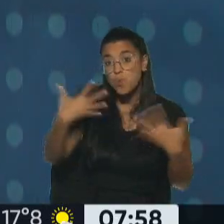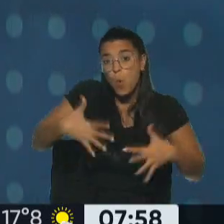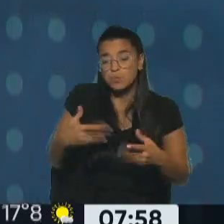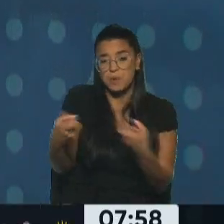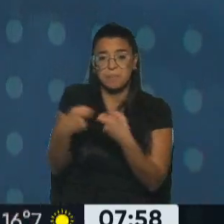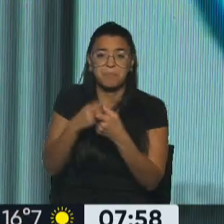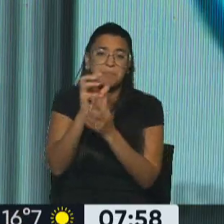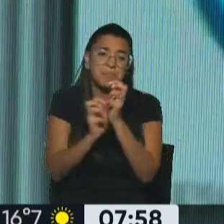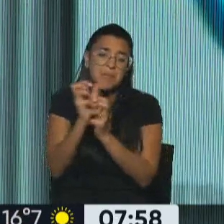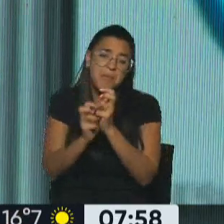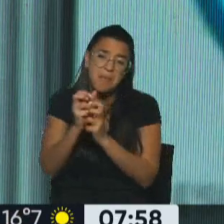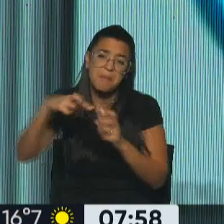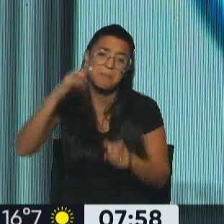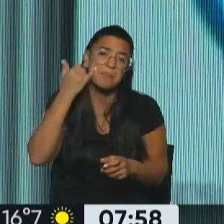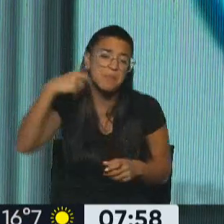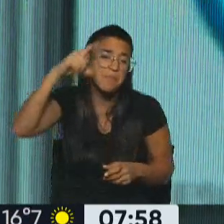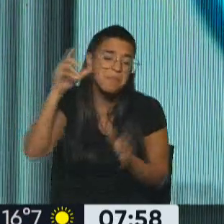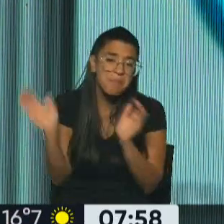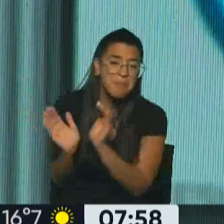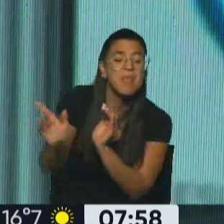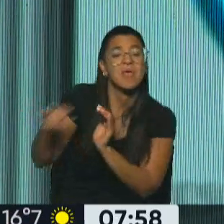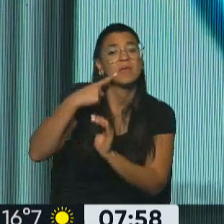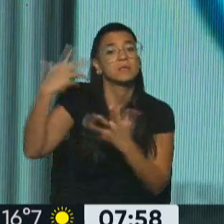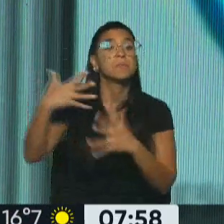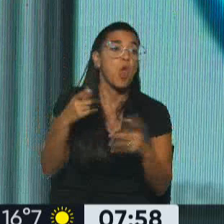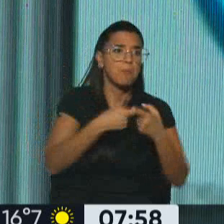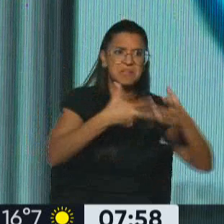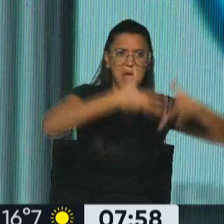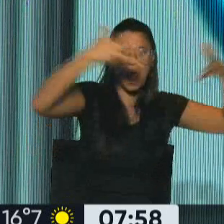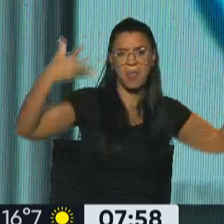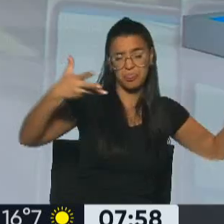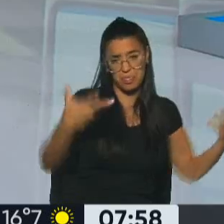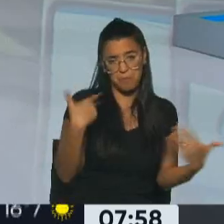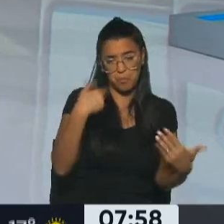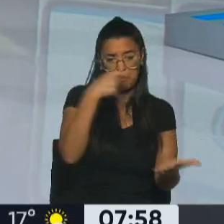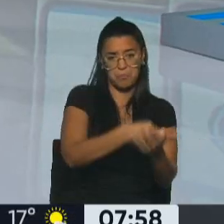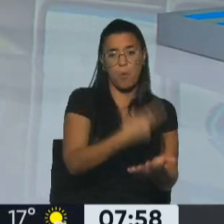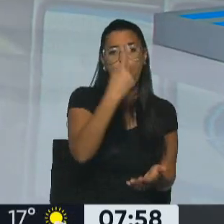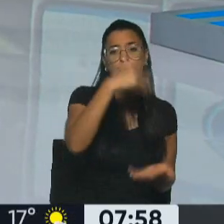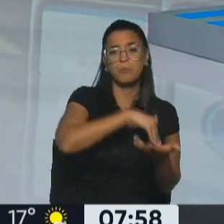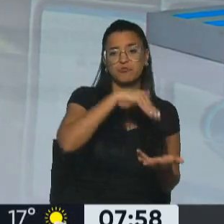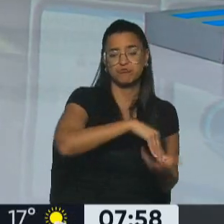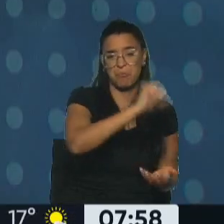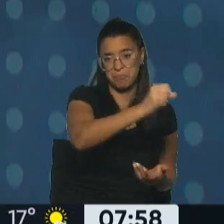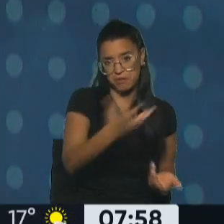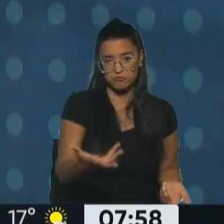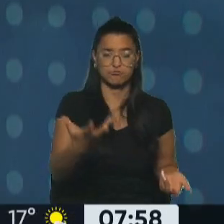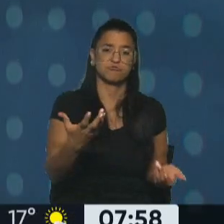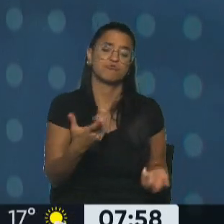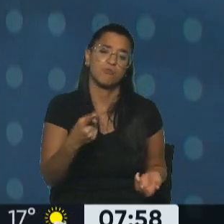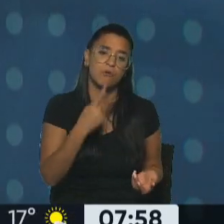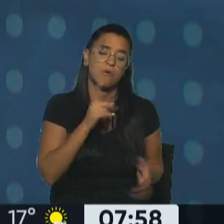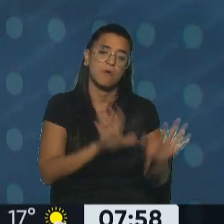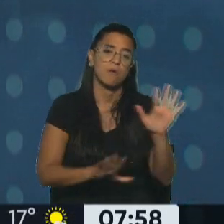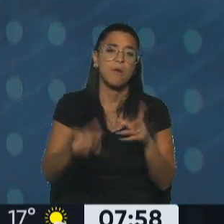empresa. Y para una pyme es bastante, pero por ahí para una empresa grande. Que 1.000.000 de pesos para una